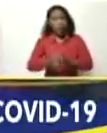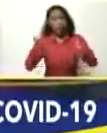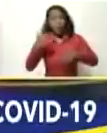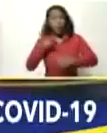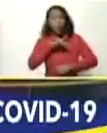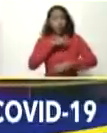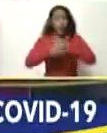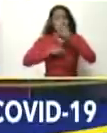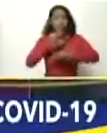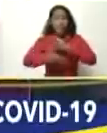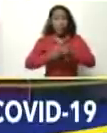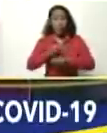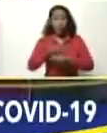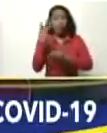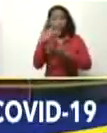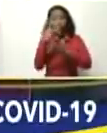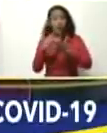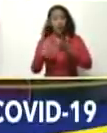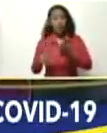tenido la variante,